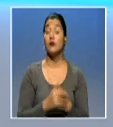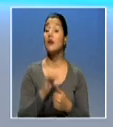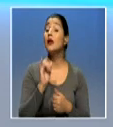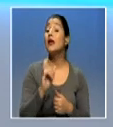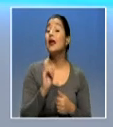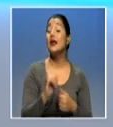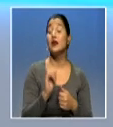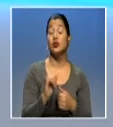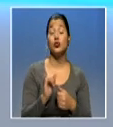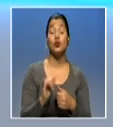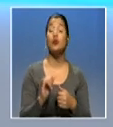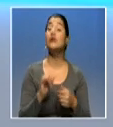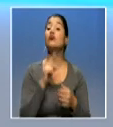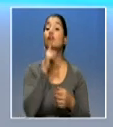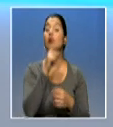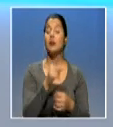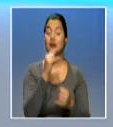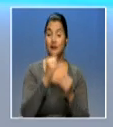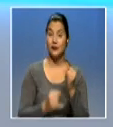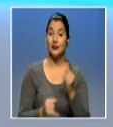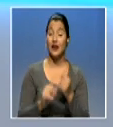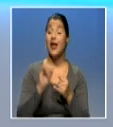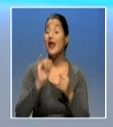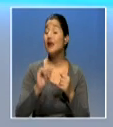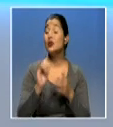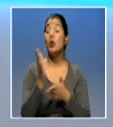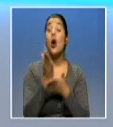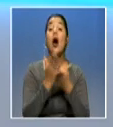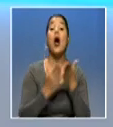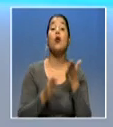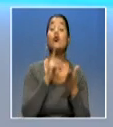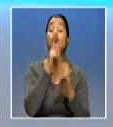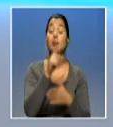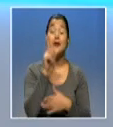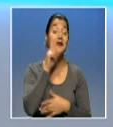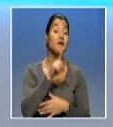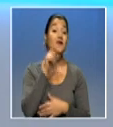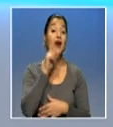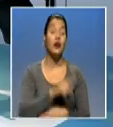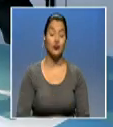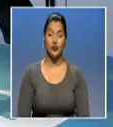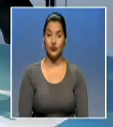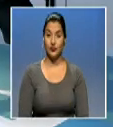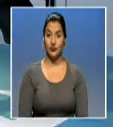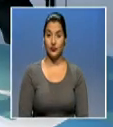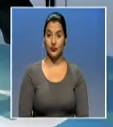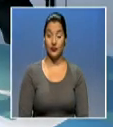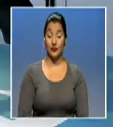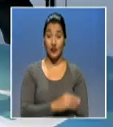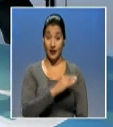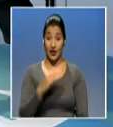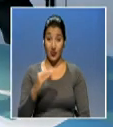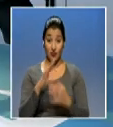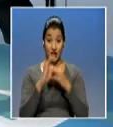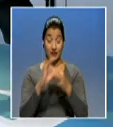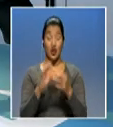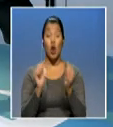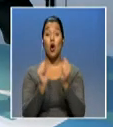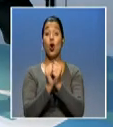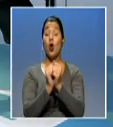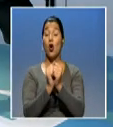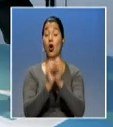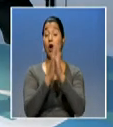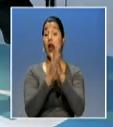una absoluta patraña. Eso es un hecho absolutamente falso. Y en cuanto a lo de la famosa